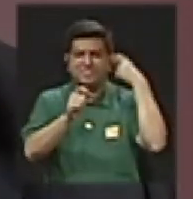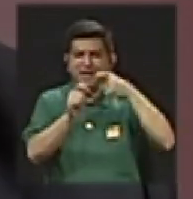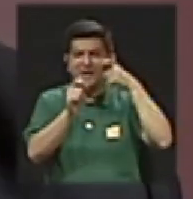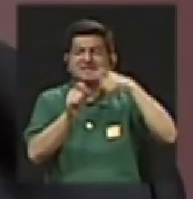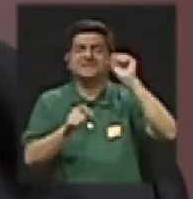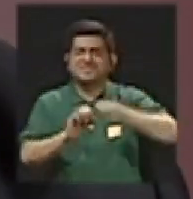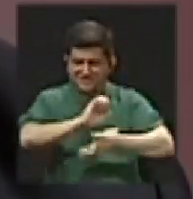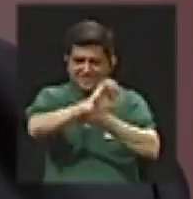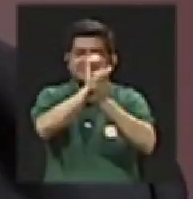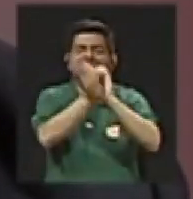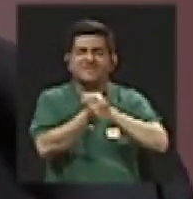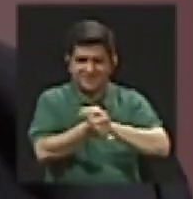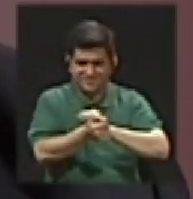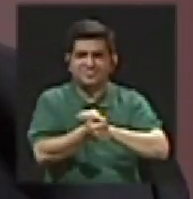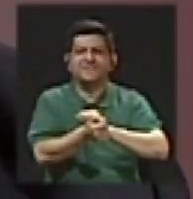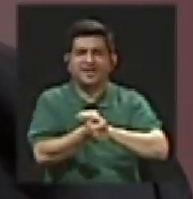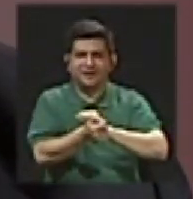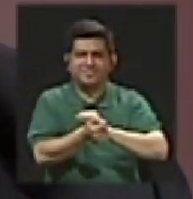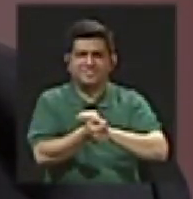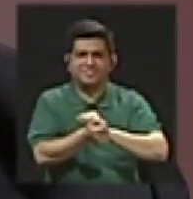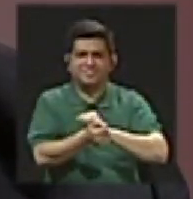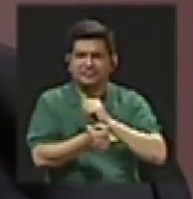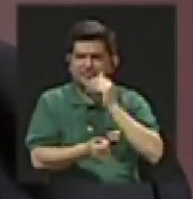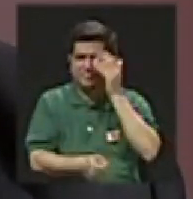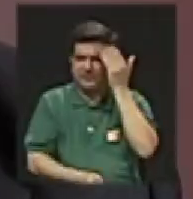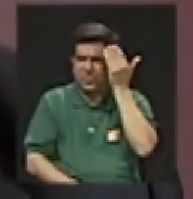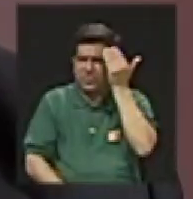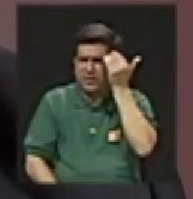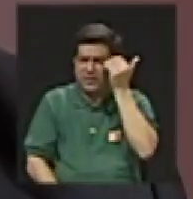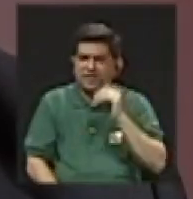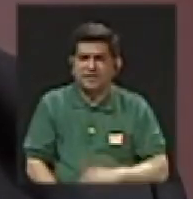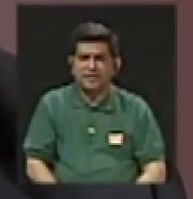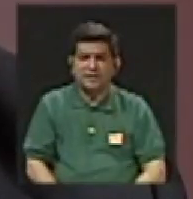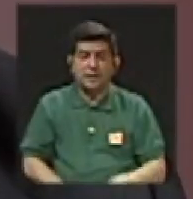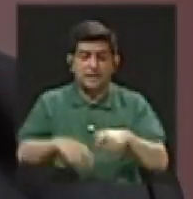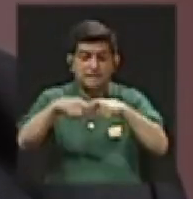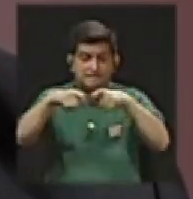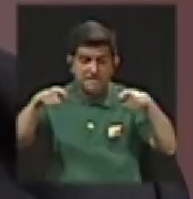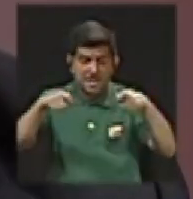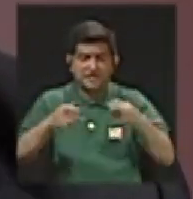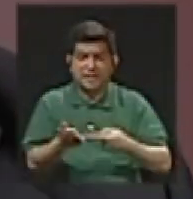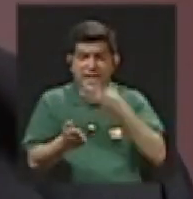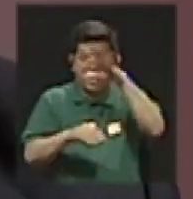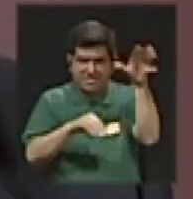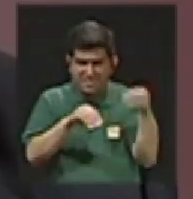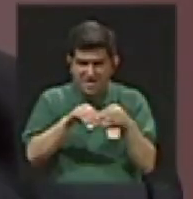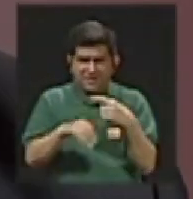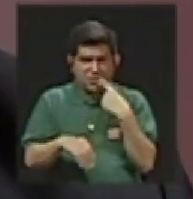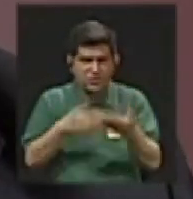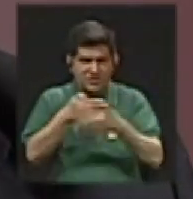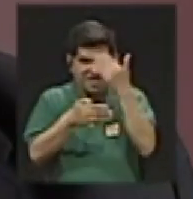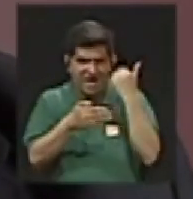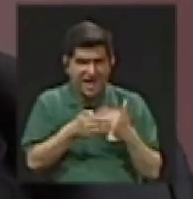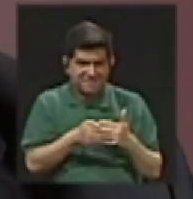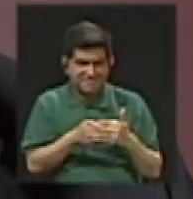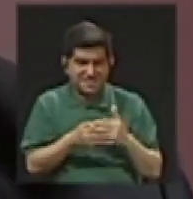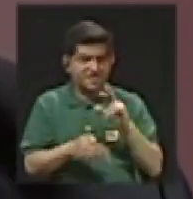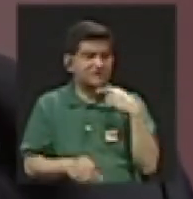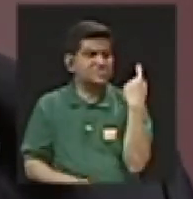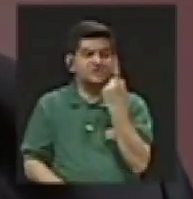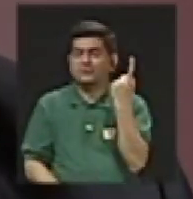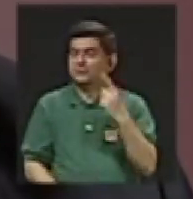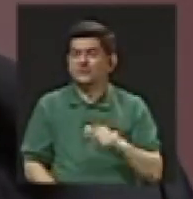sí cambia bastante. Y cambia bastante porque la métrica de valor agregado, como le contaba antes, no